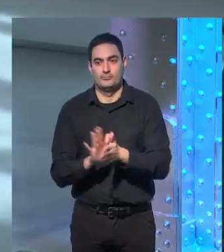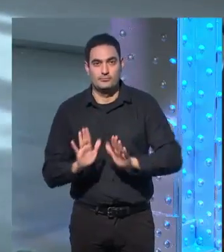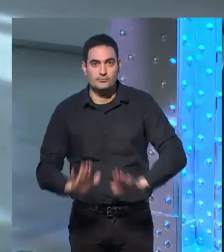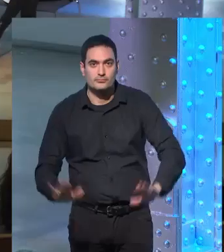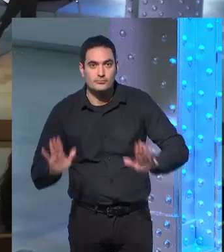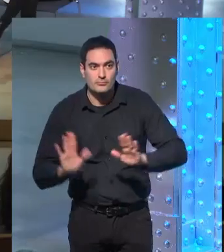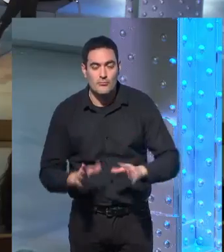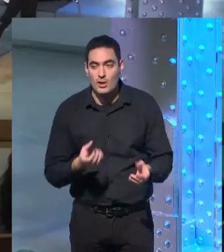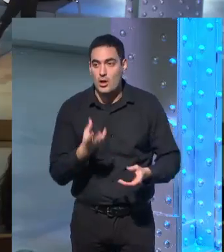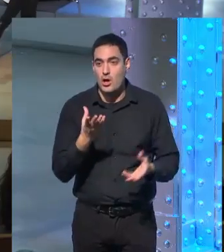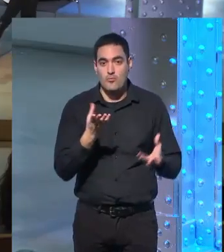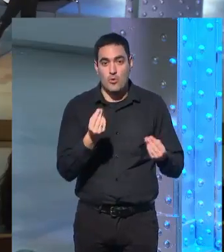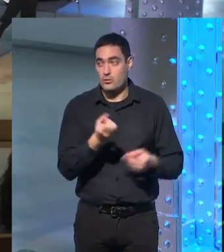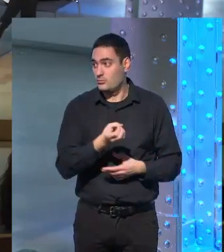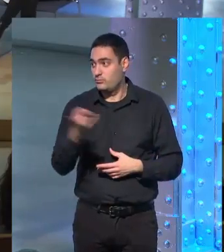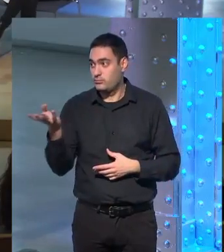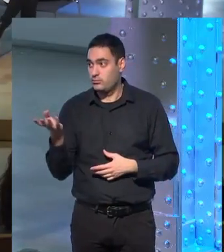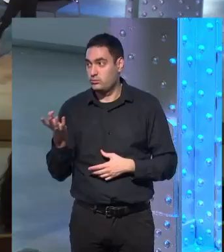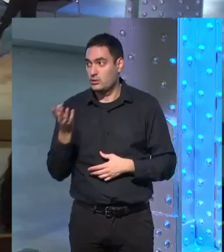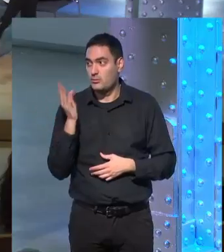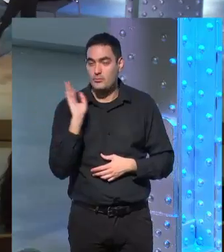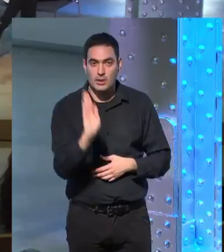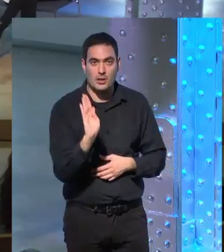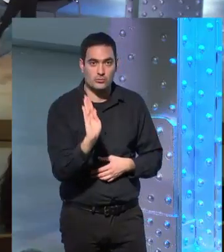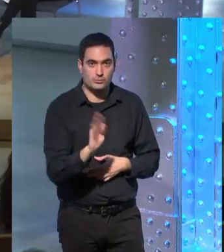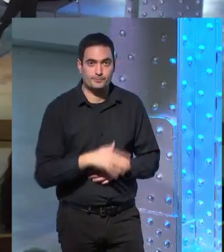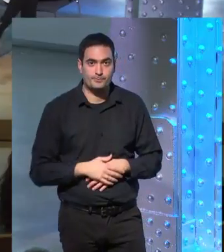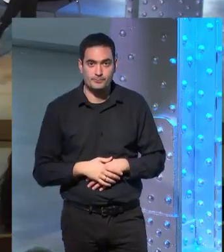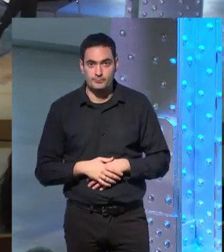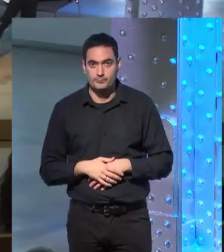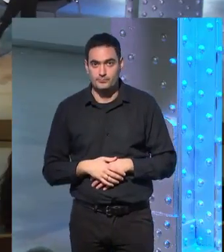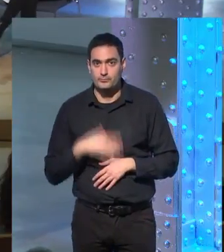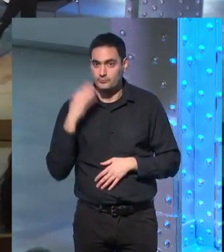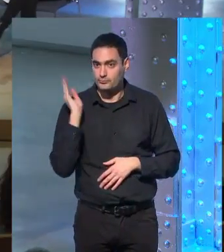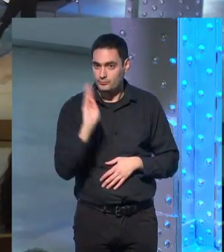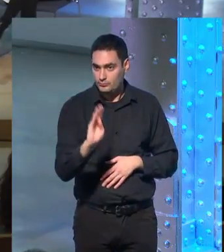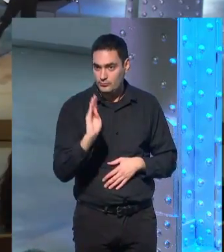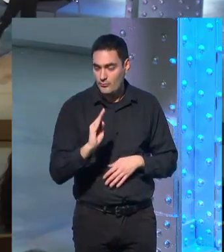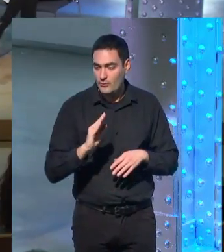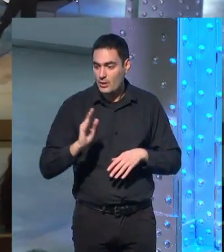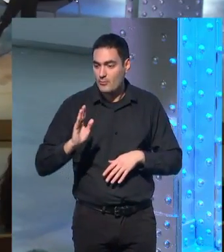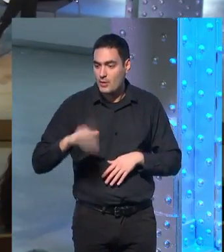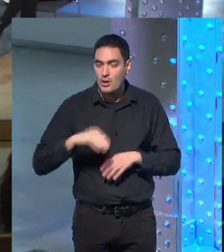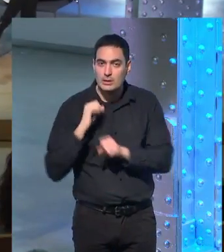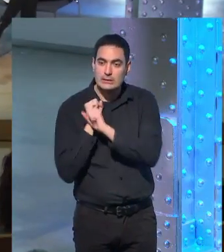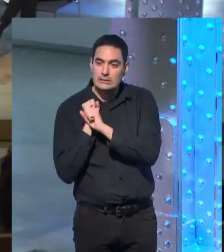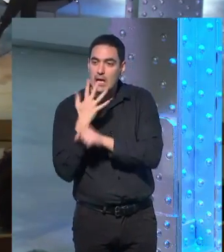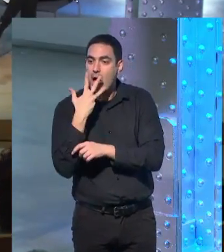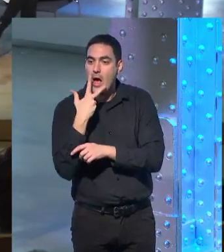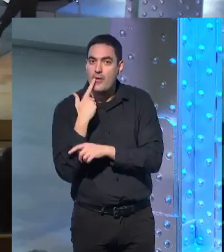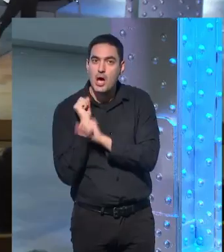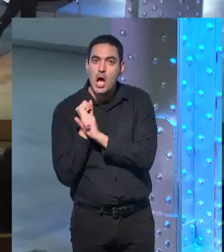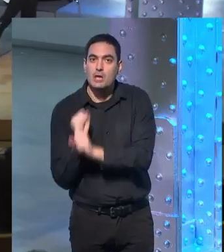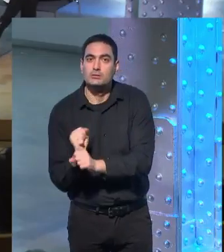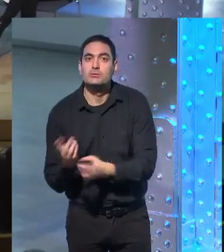va a tranquilizar a muchos de los que están aquí. ¿Qué consideráis que es un menor adicto a Bueno,